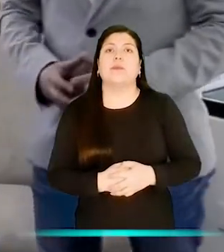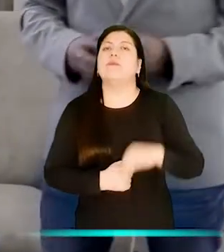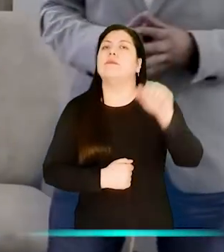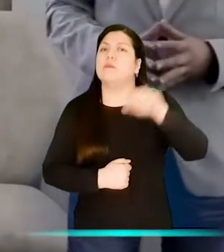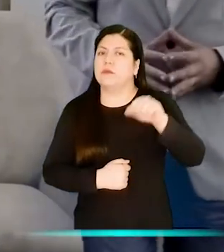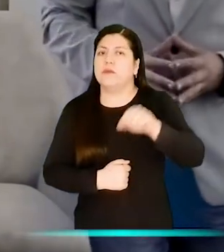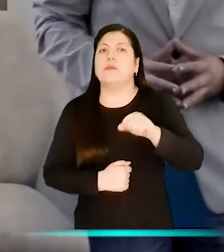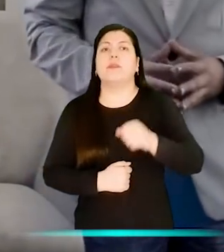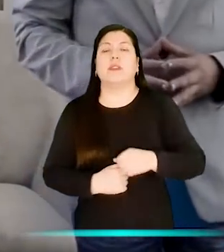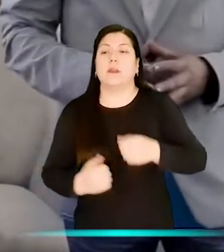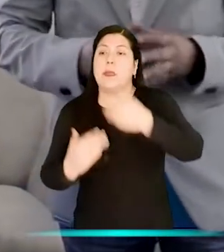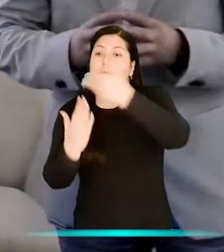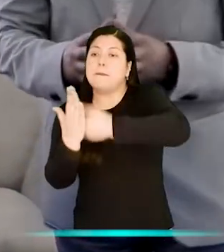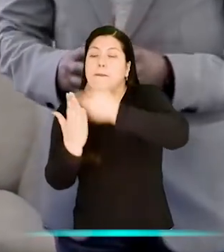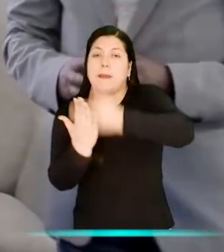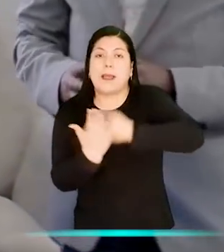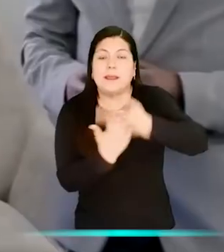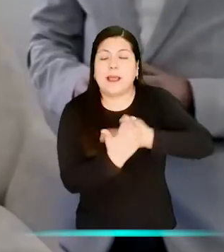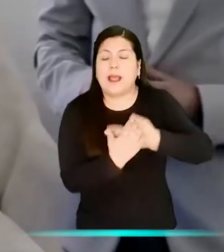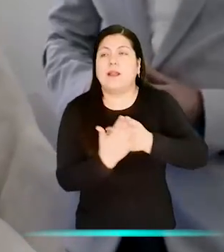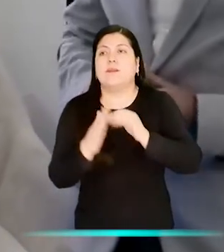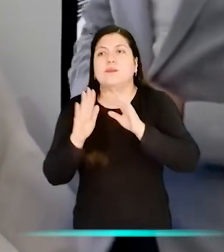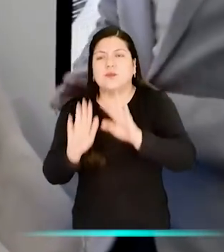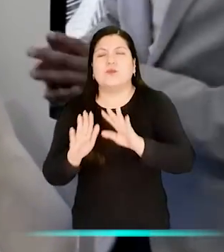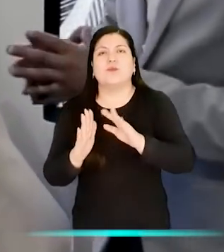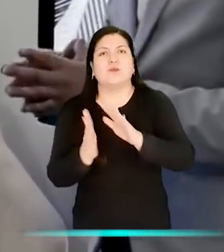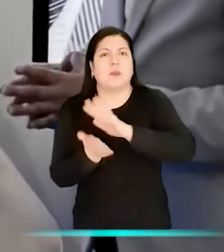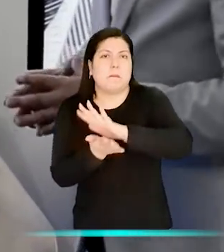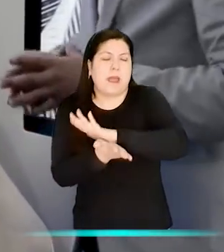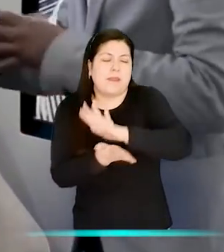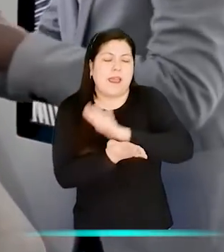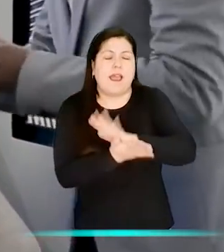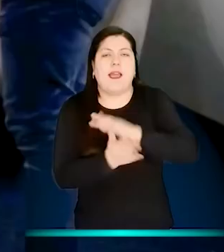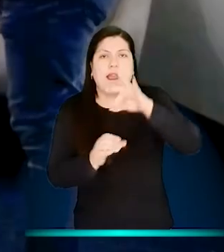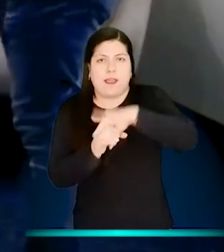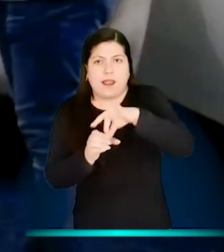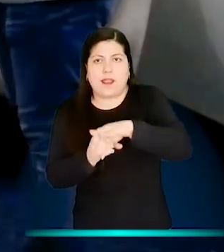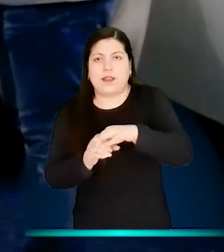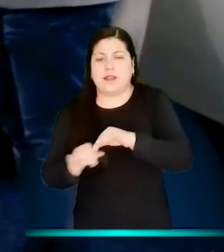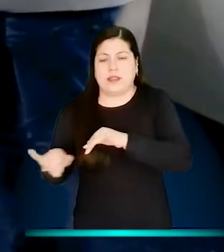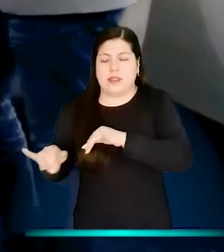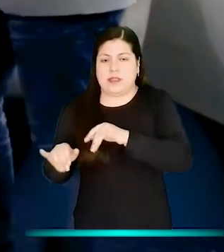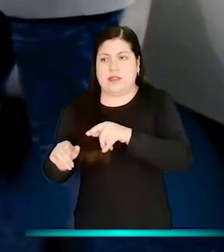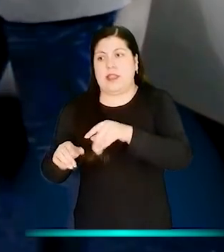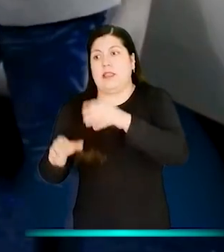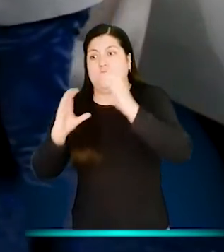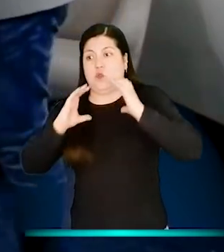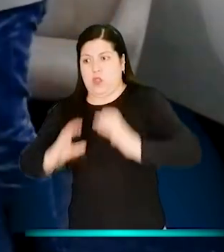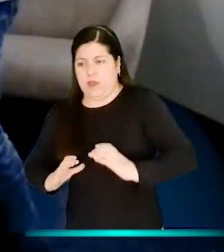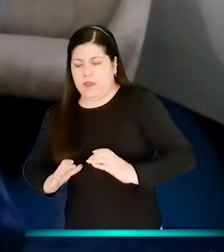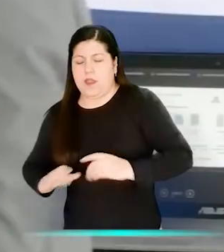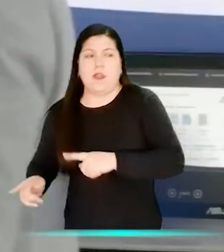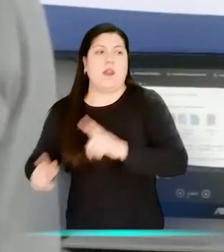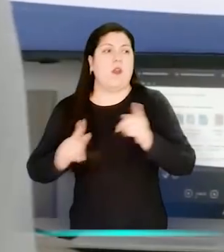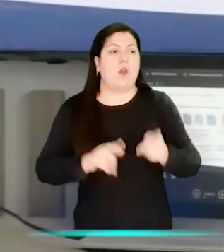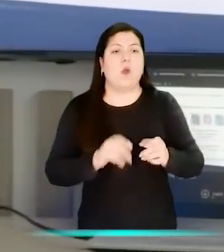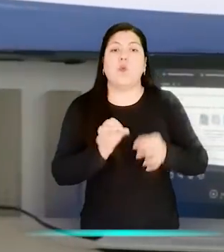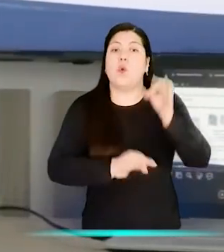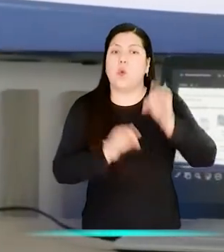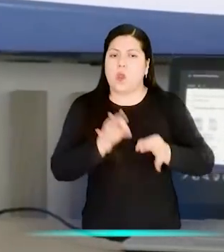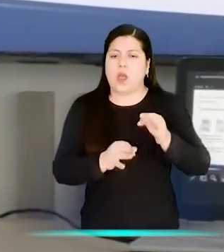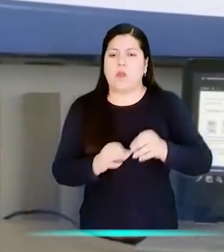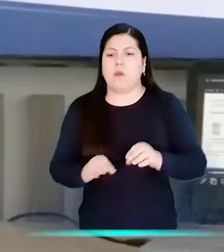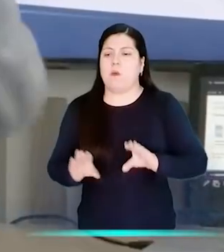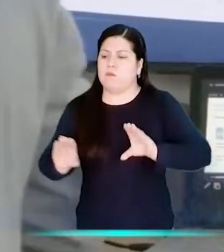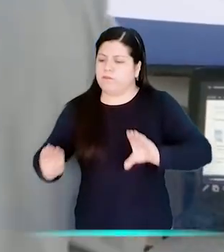Para diferenciar todo el material electoral y para que el elector se le facilite su trabajo, igual que al jurado de votación al final de la